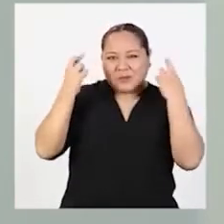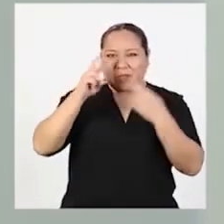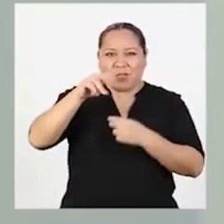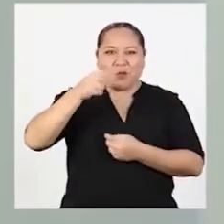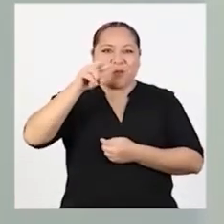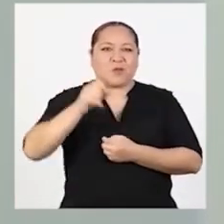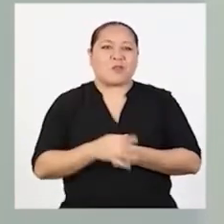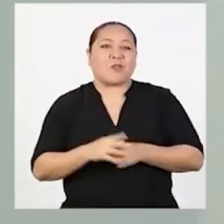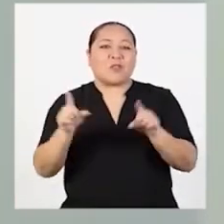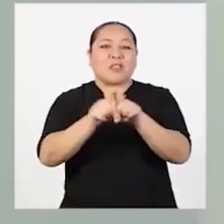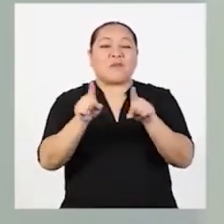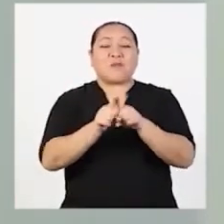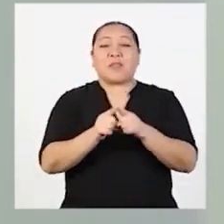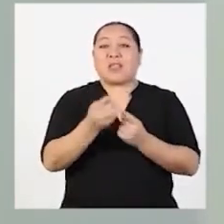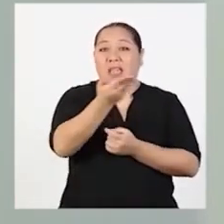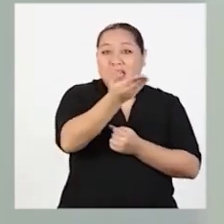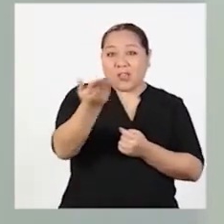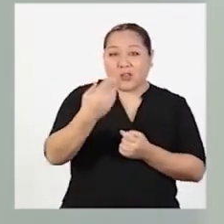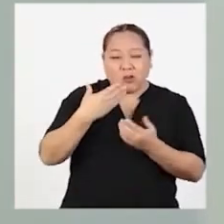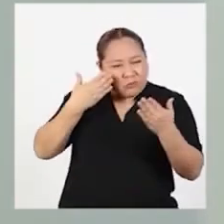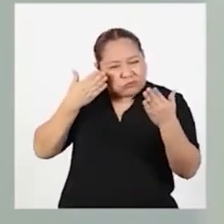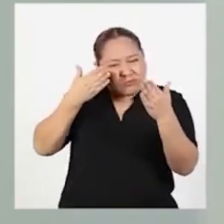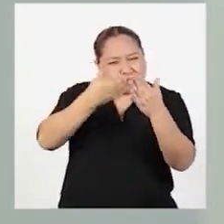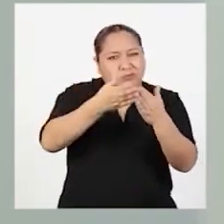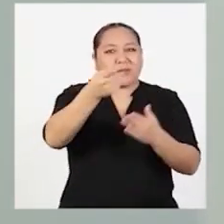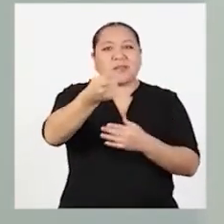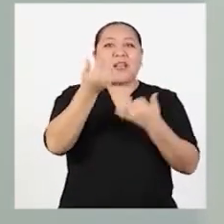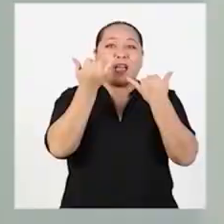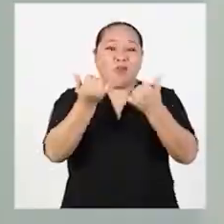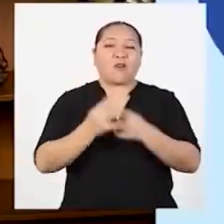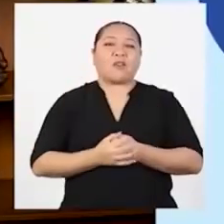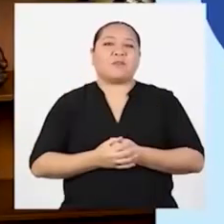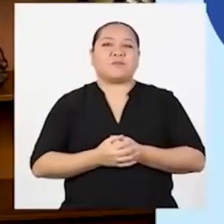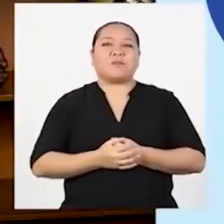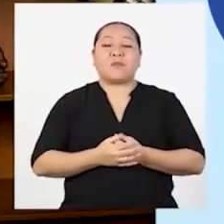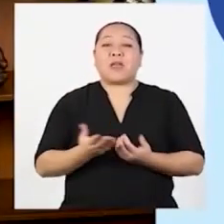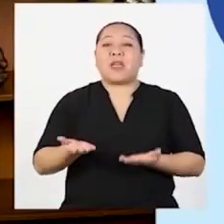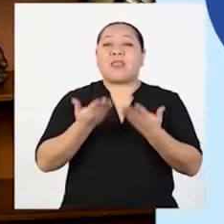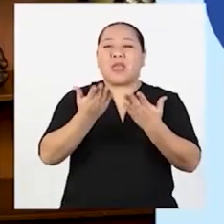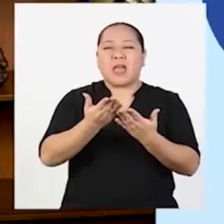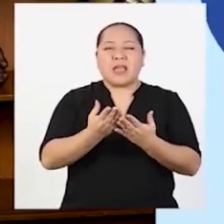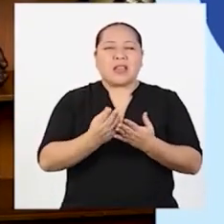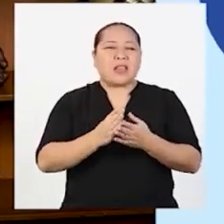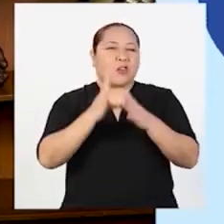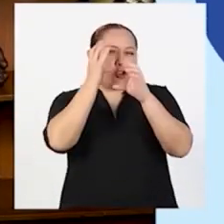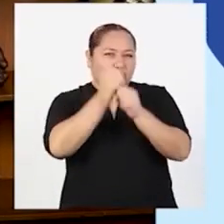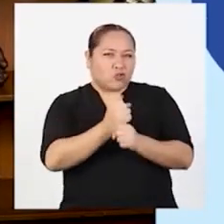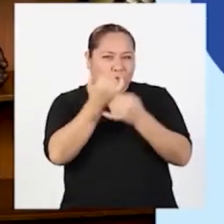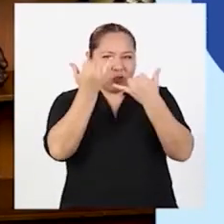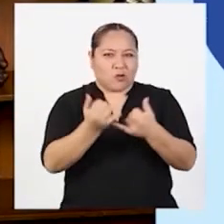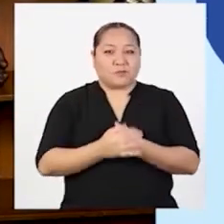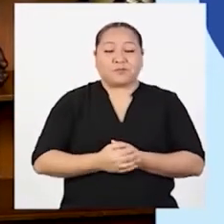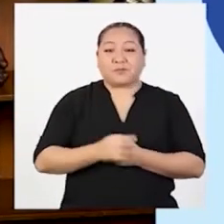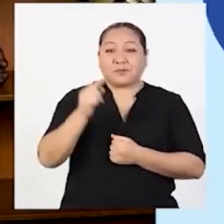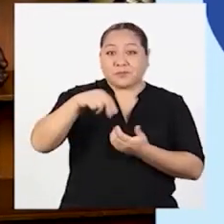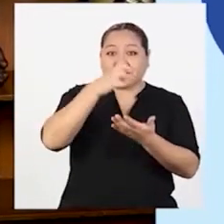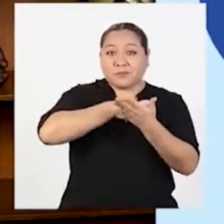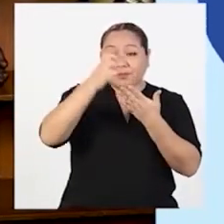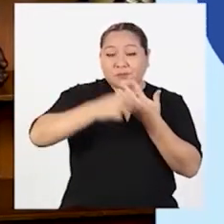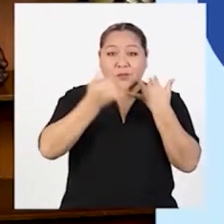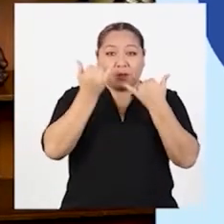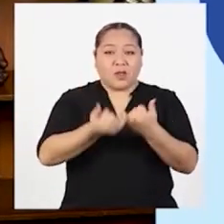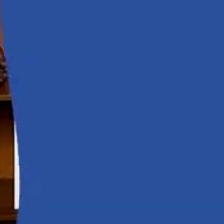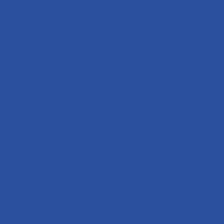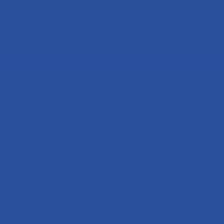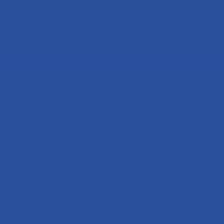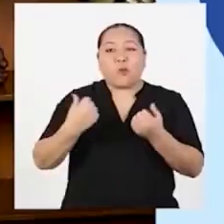aprendizaje es invalorable para seguir construyendo un mejor país. Las gracias a ustedes, Romina y Mario. Y desde luego a